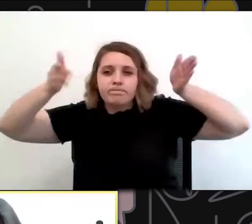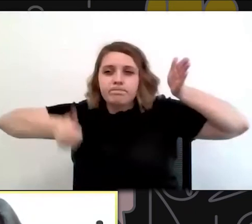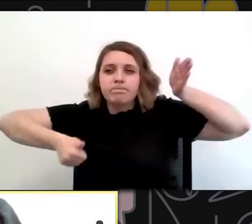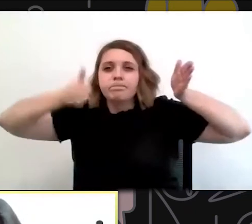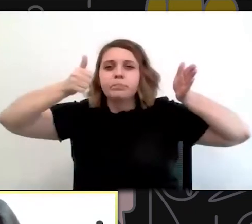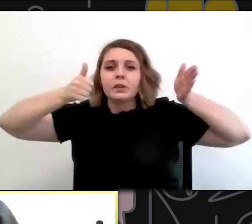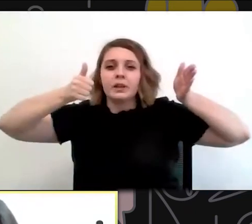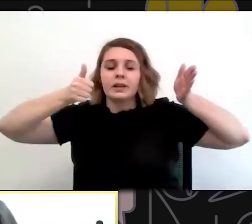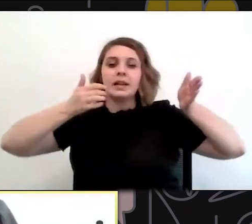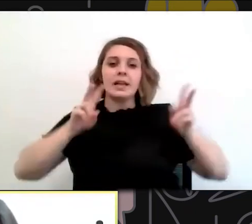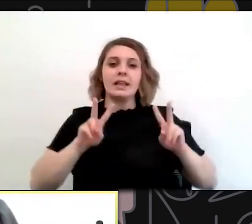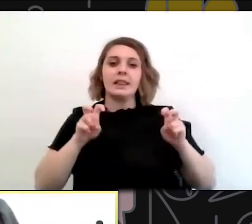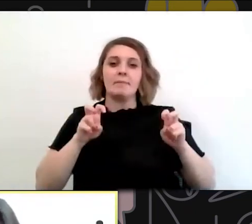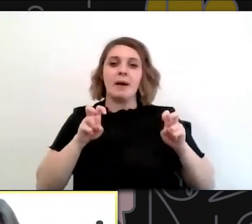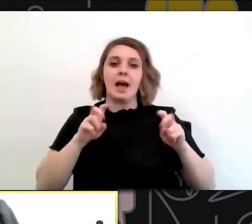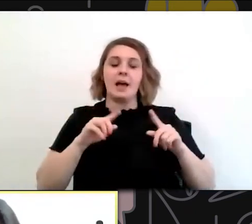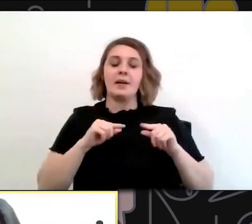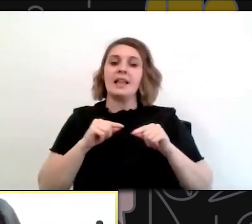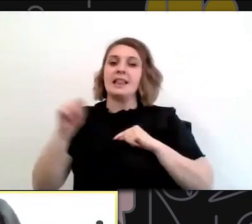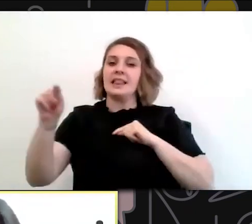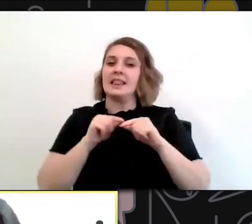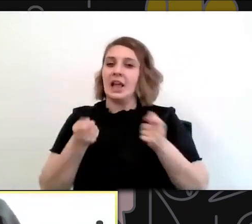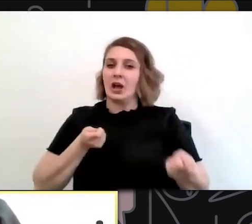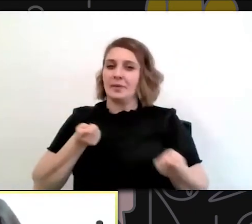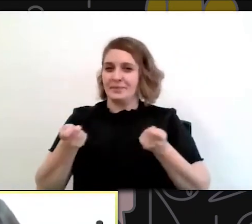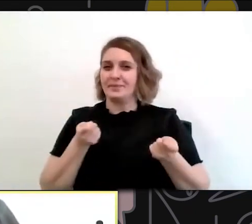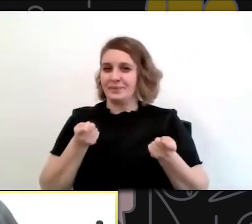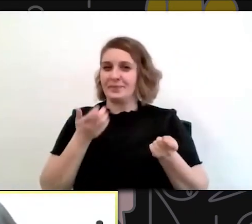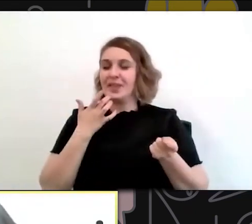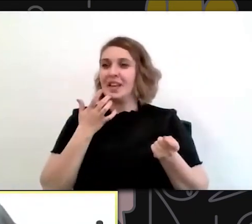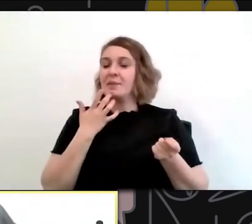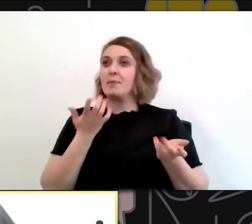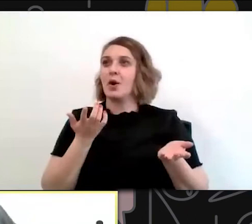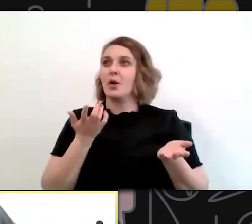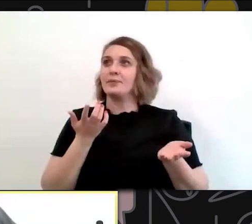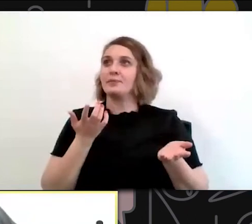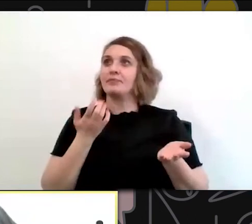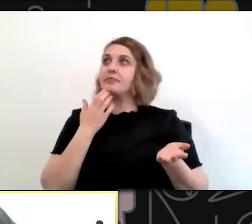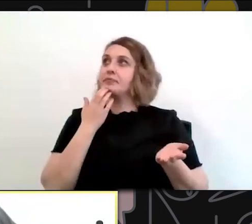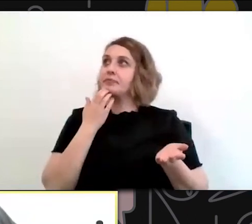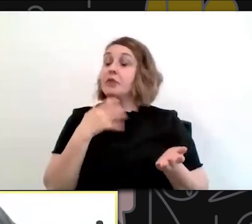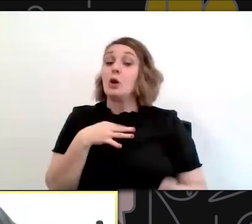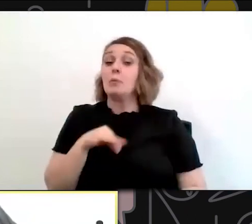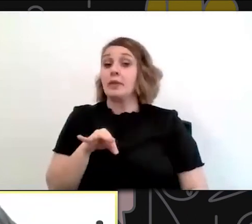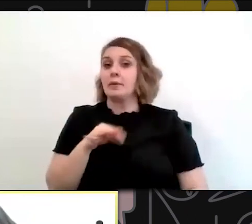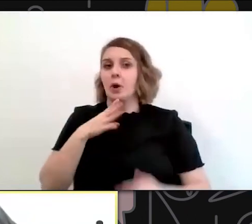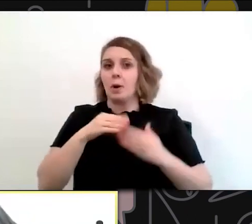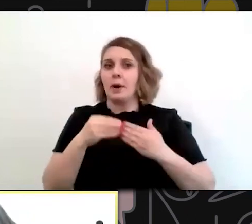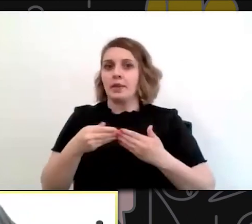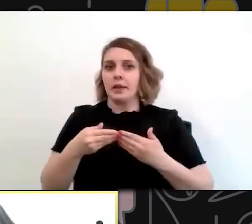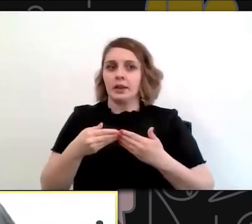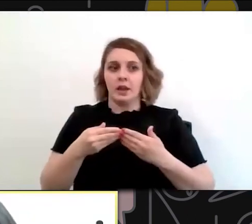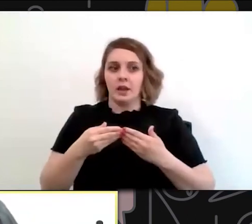de la telemonitorización. Y quizás por el volumen de pacientes que